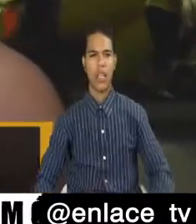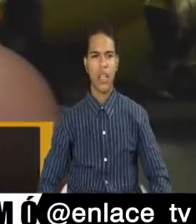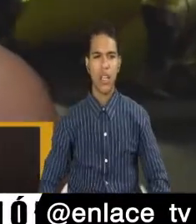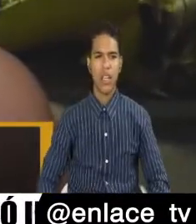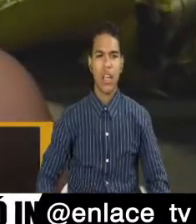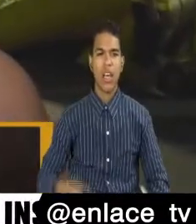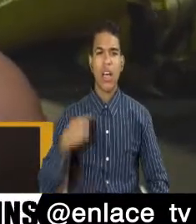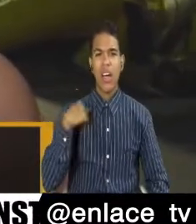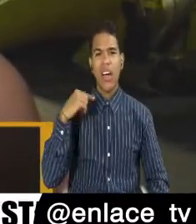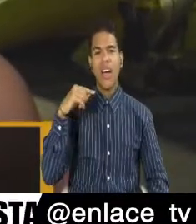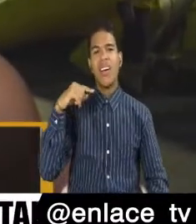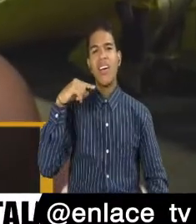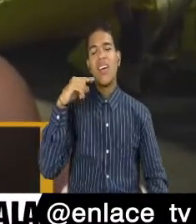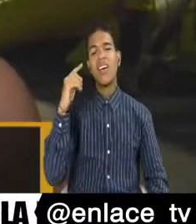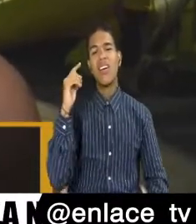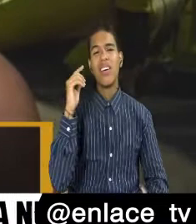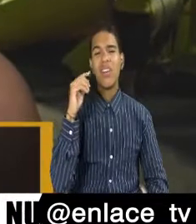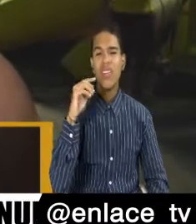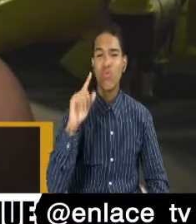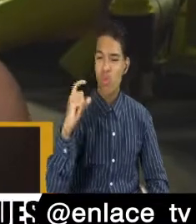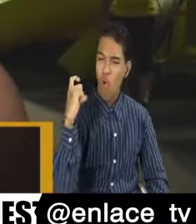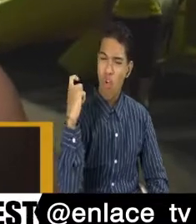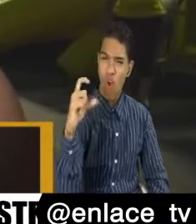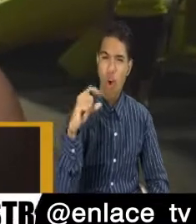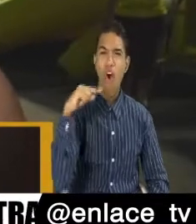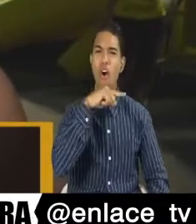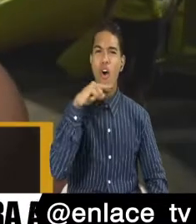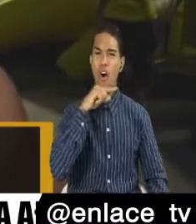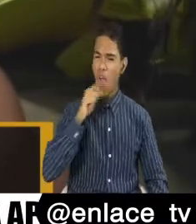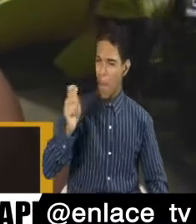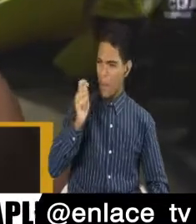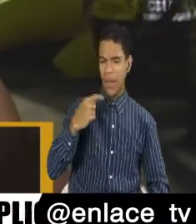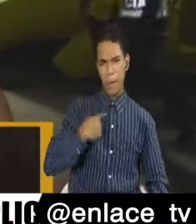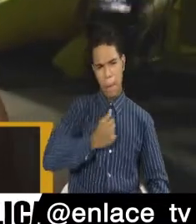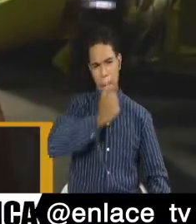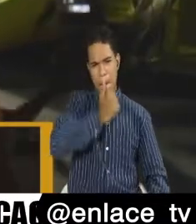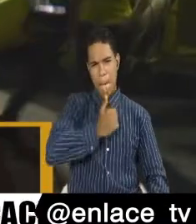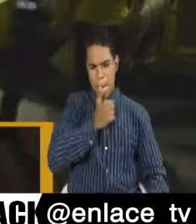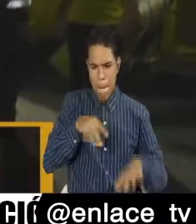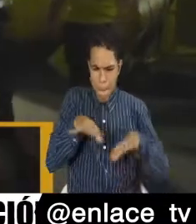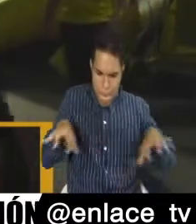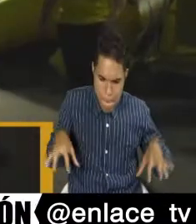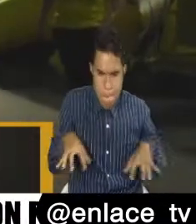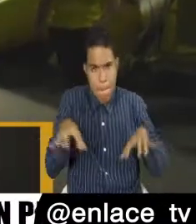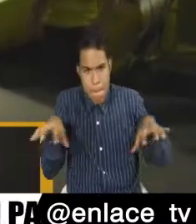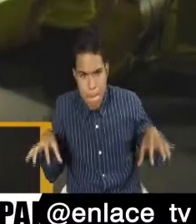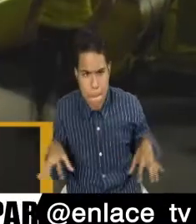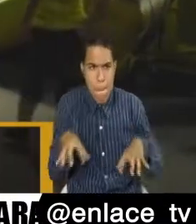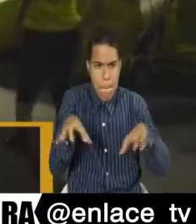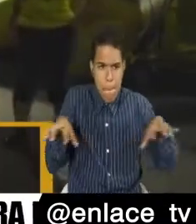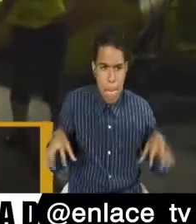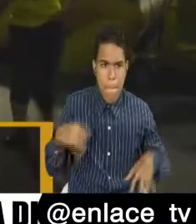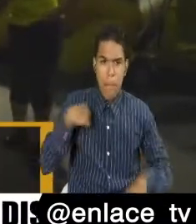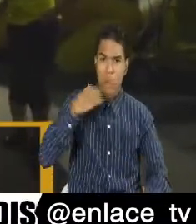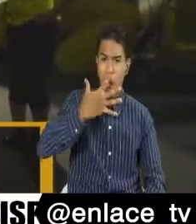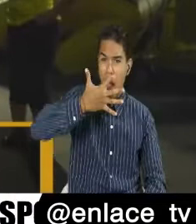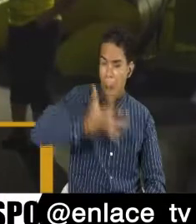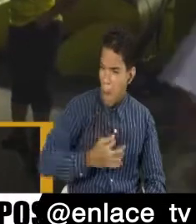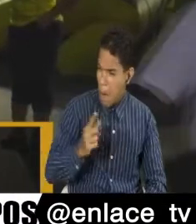tuvimos que tener mucha más paciencia, por allí en desatenciones de un pito que no era, por